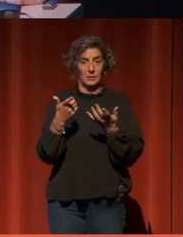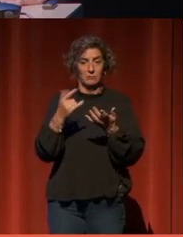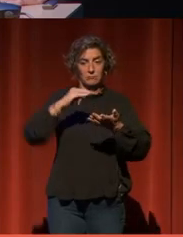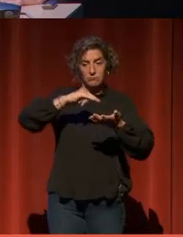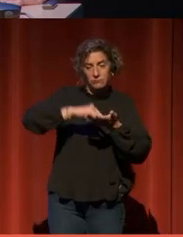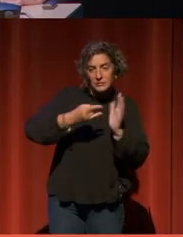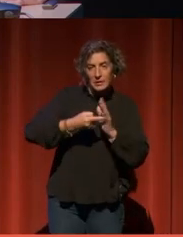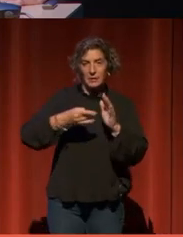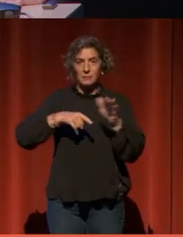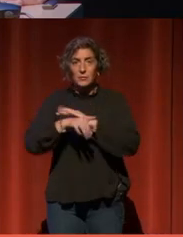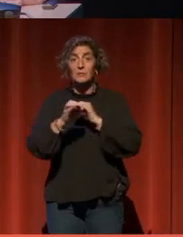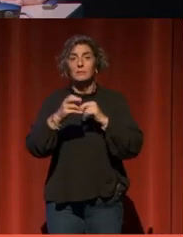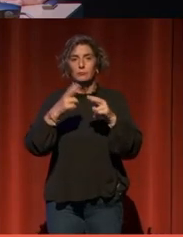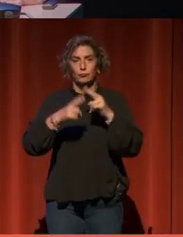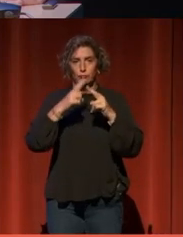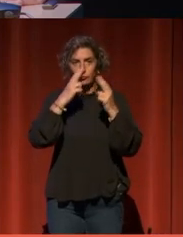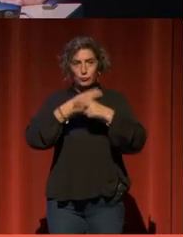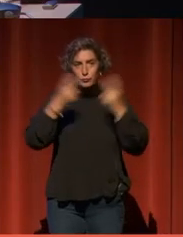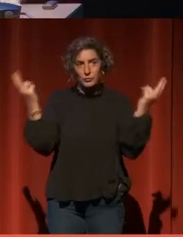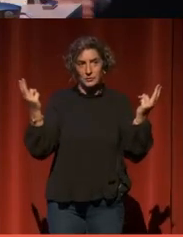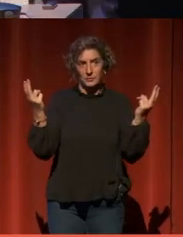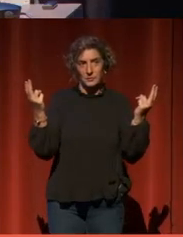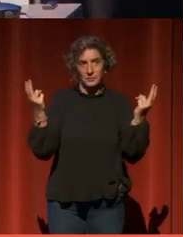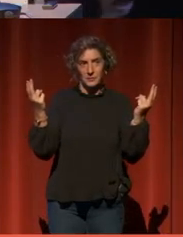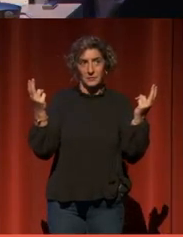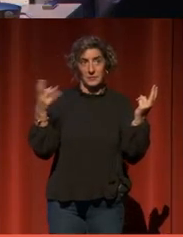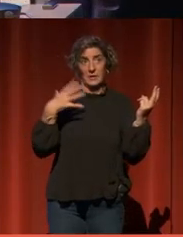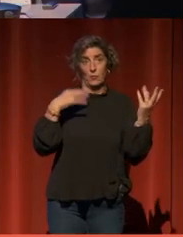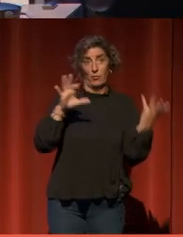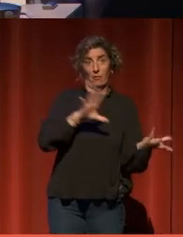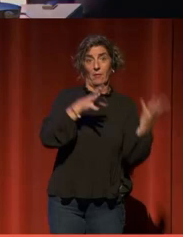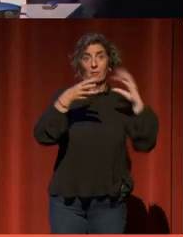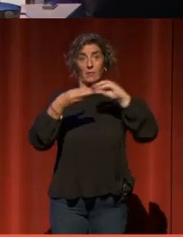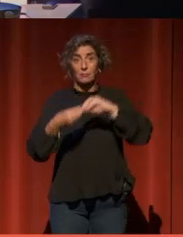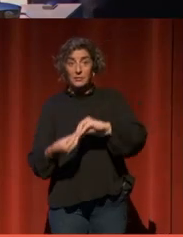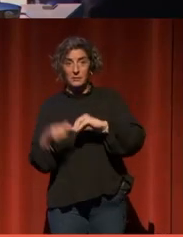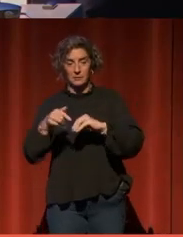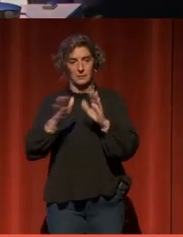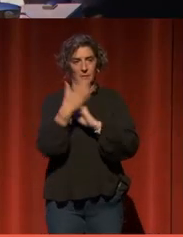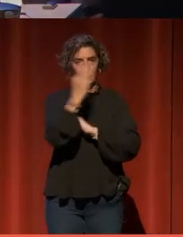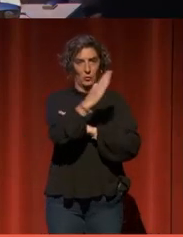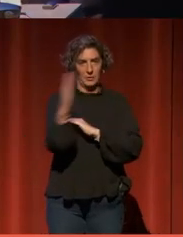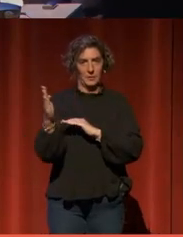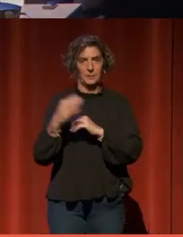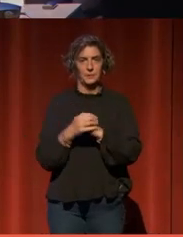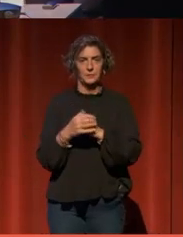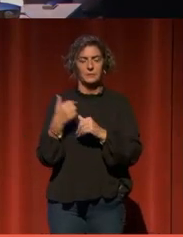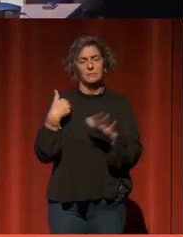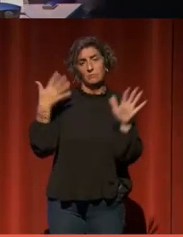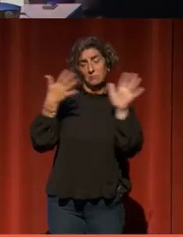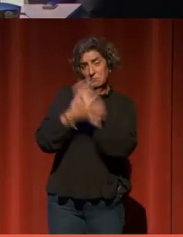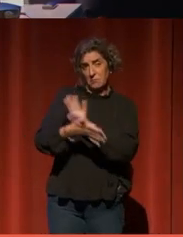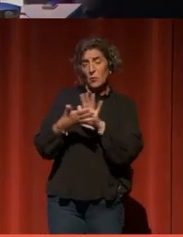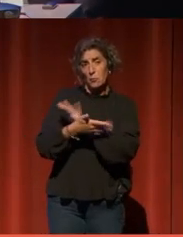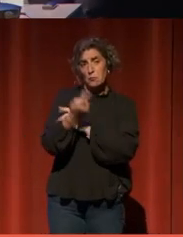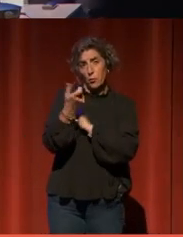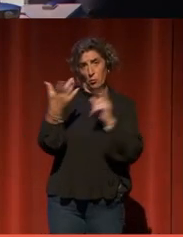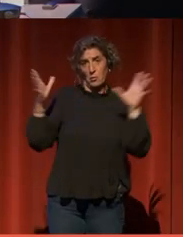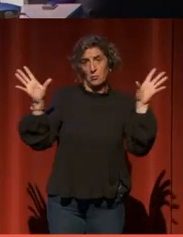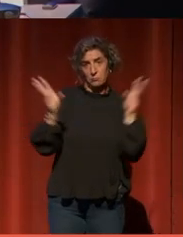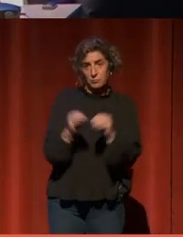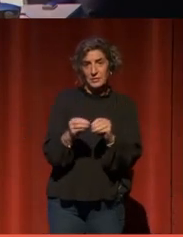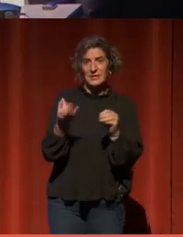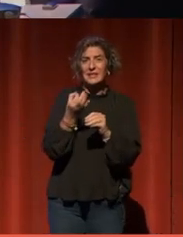para las políticas públicas aplicables a las bibliotecas voy a contar un poco del